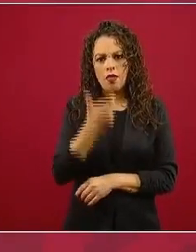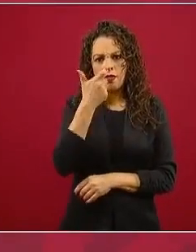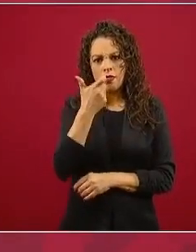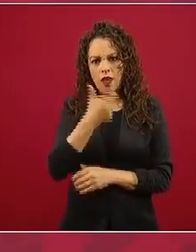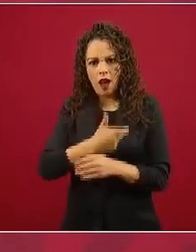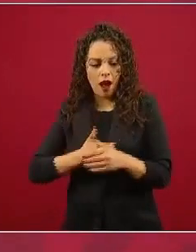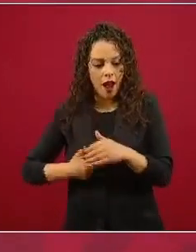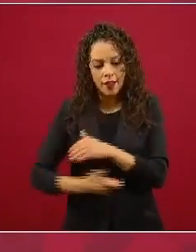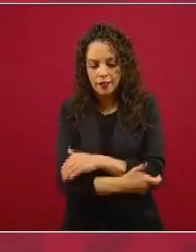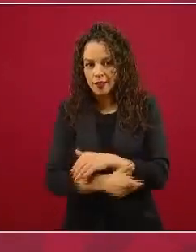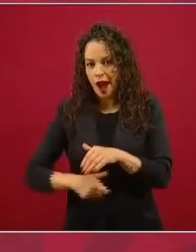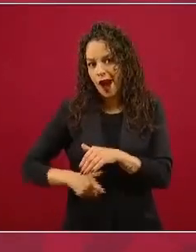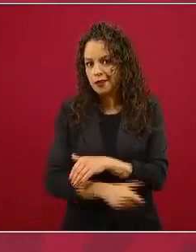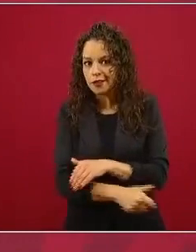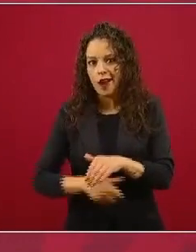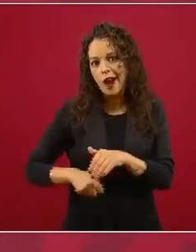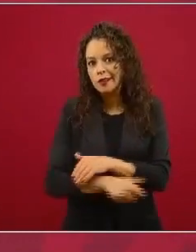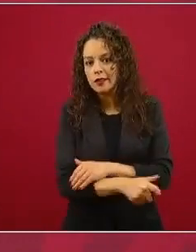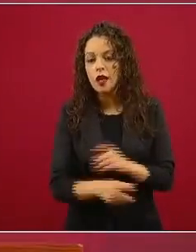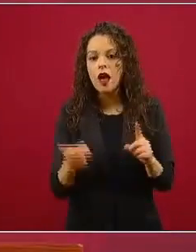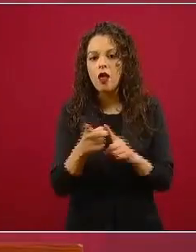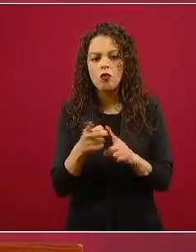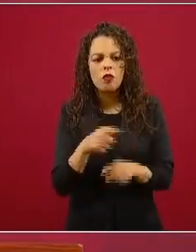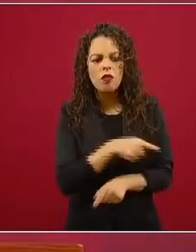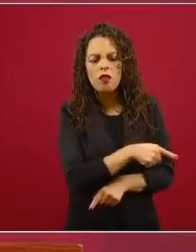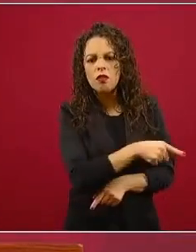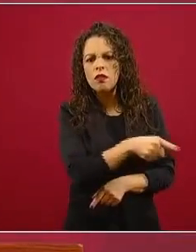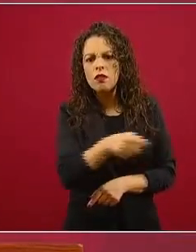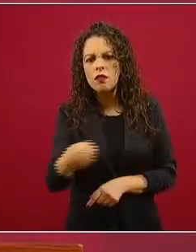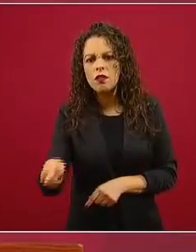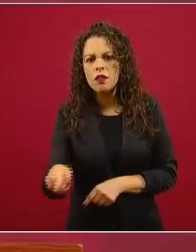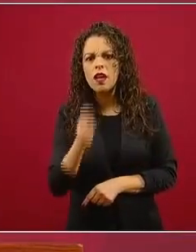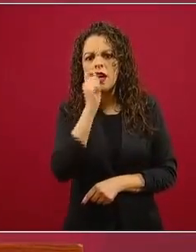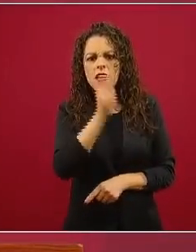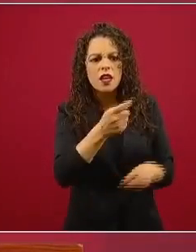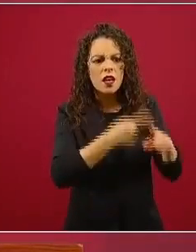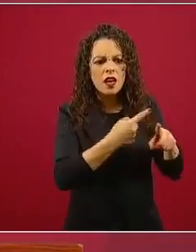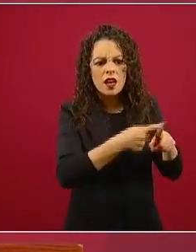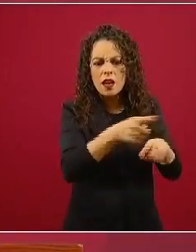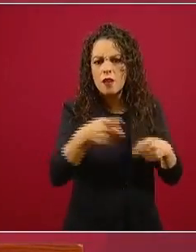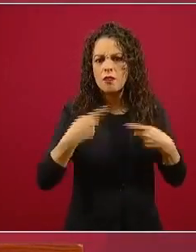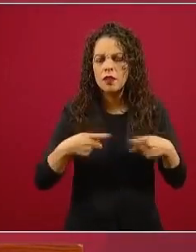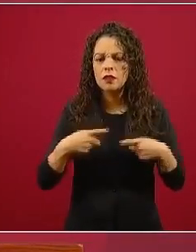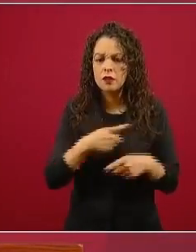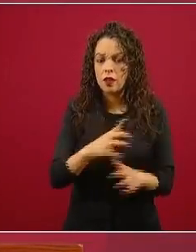¿A dónde iba a parar? ¿Quiénes participaron? Ayer el